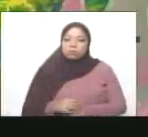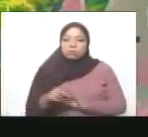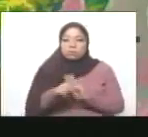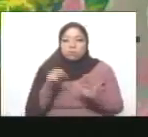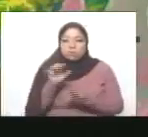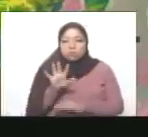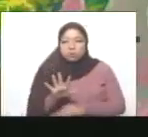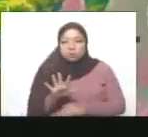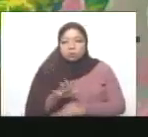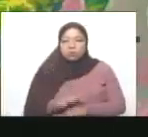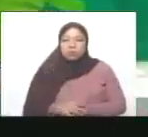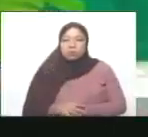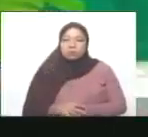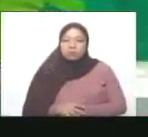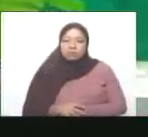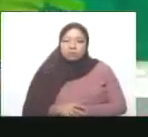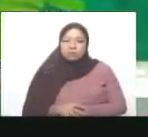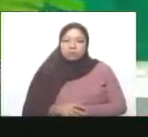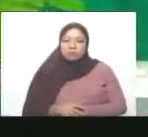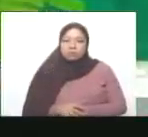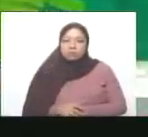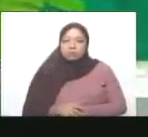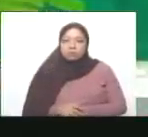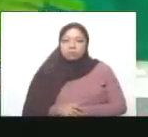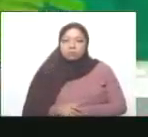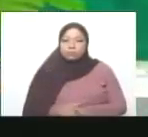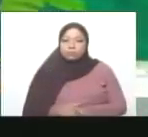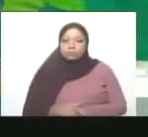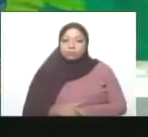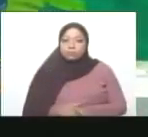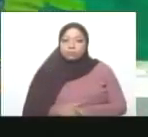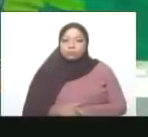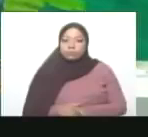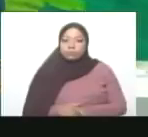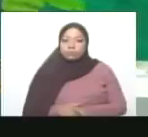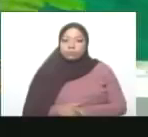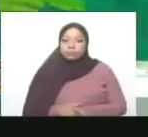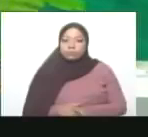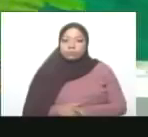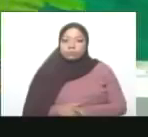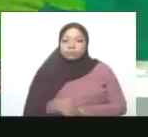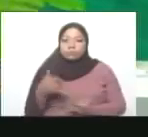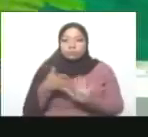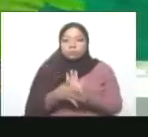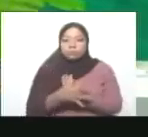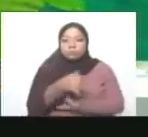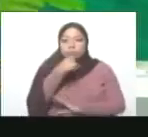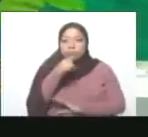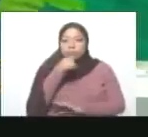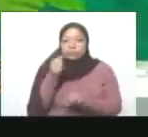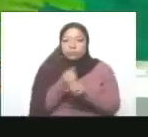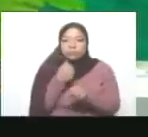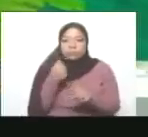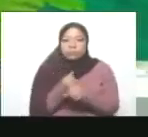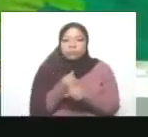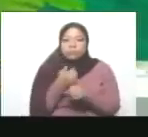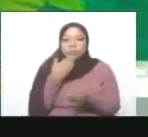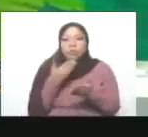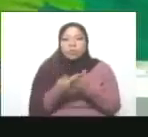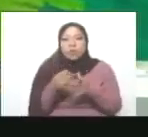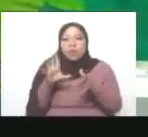nota, porque el pueblo venezolano se tiene que convertir experto en esta materia, porque es una materia por donde nos quieren agredir,